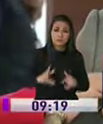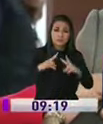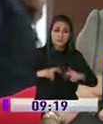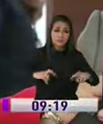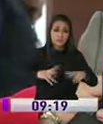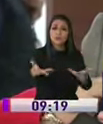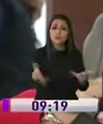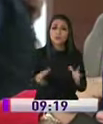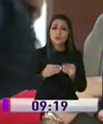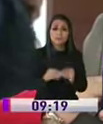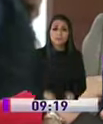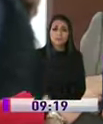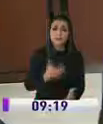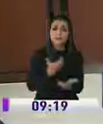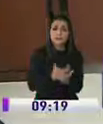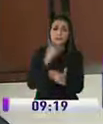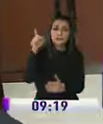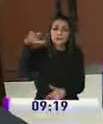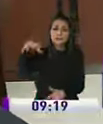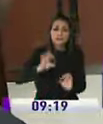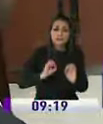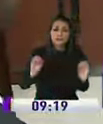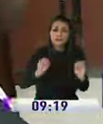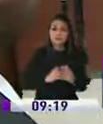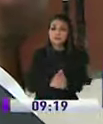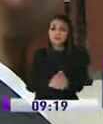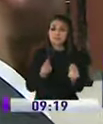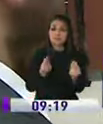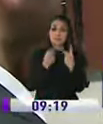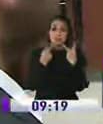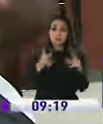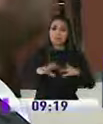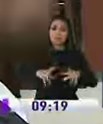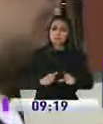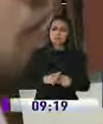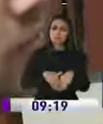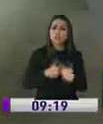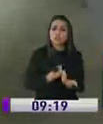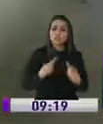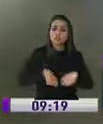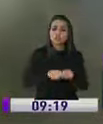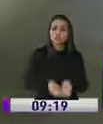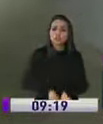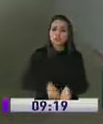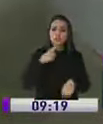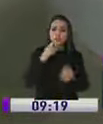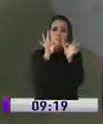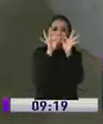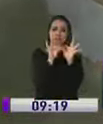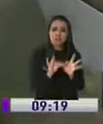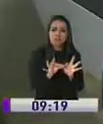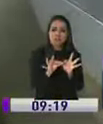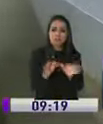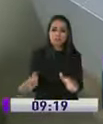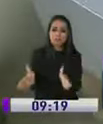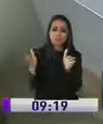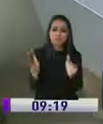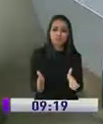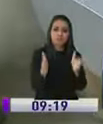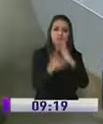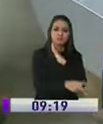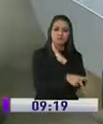que no existe perjuicio económico para el Estado. El supuesto peculado se habría cometido en un contrato para la recuperación de condensados